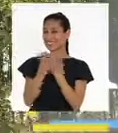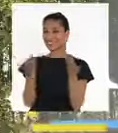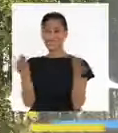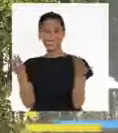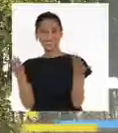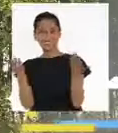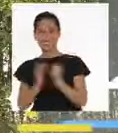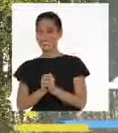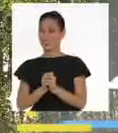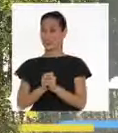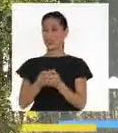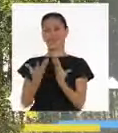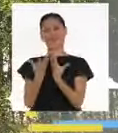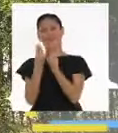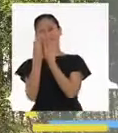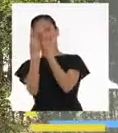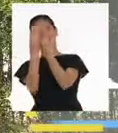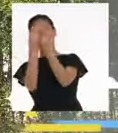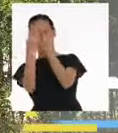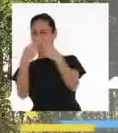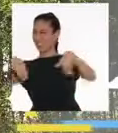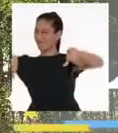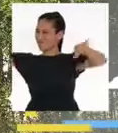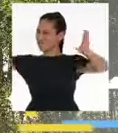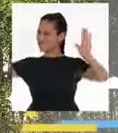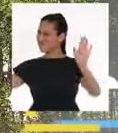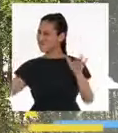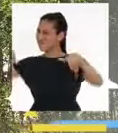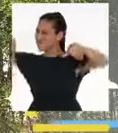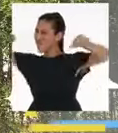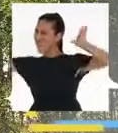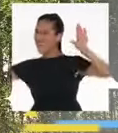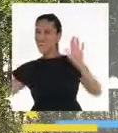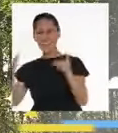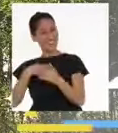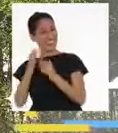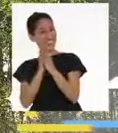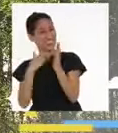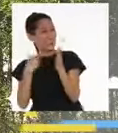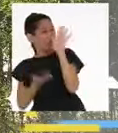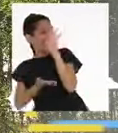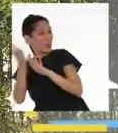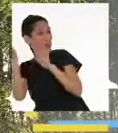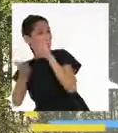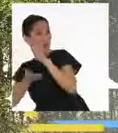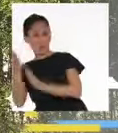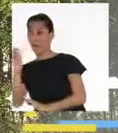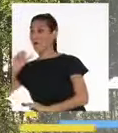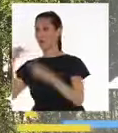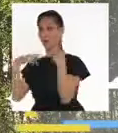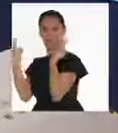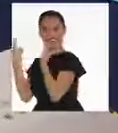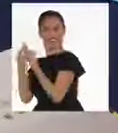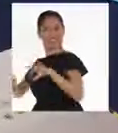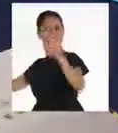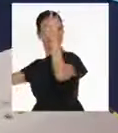¡Santas plumas del águila debo dejarlos! ¡Me voy! ¡Tengo otra importante reunión!